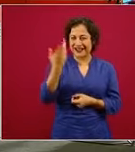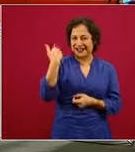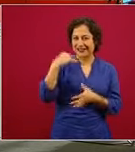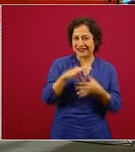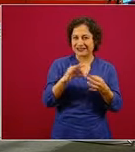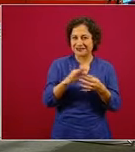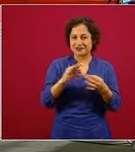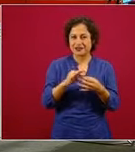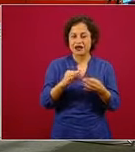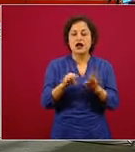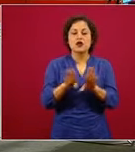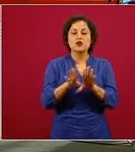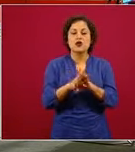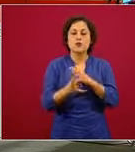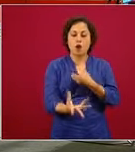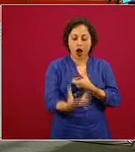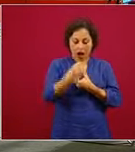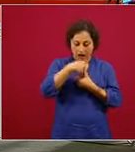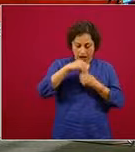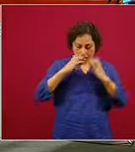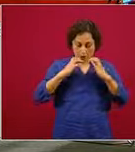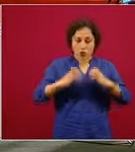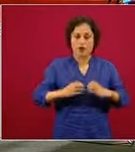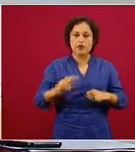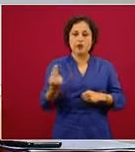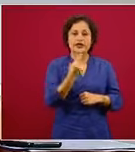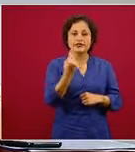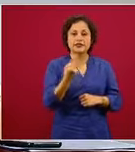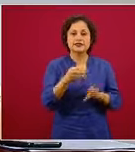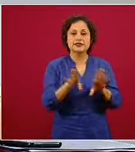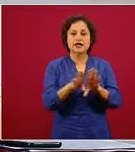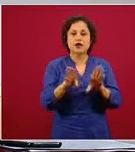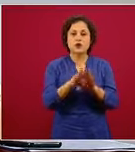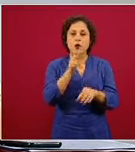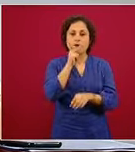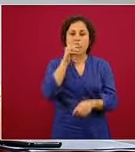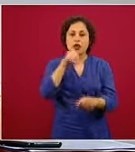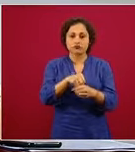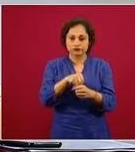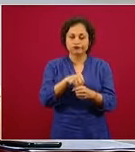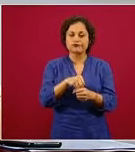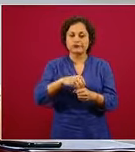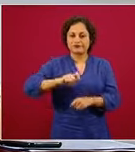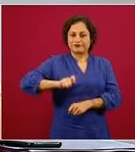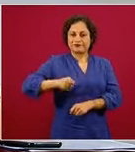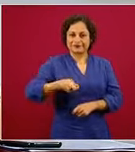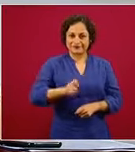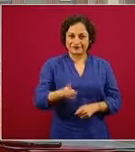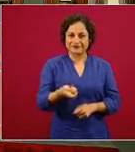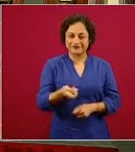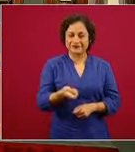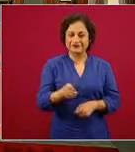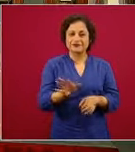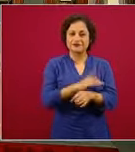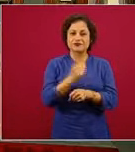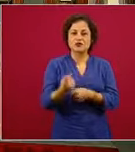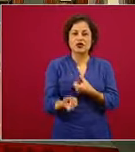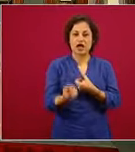necesita especificidad, se necesita una llave de entrada y una puerta, si no, pueden matar a la célula pero no